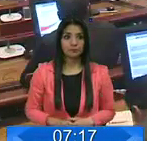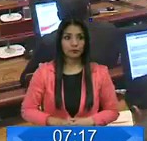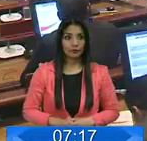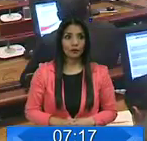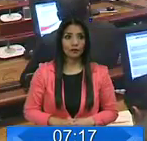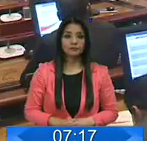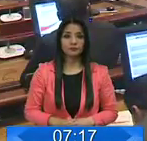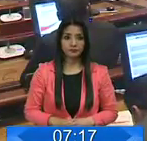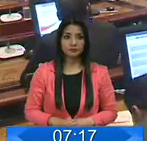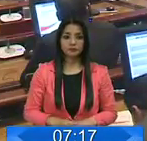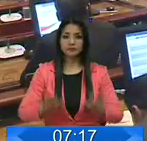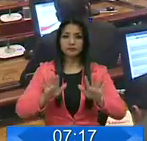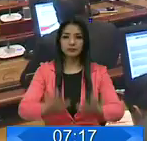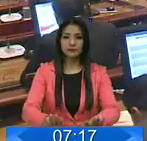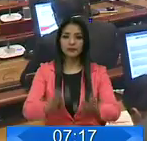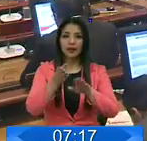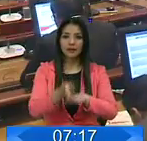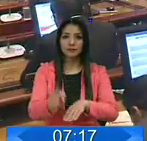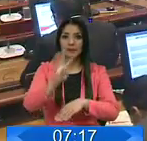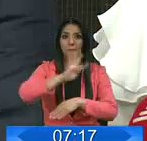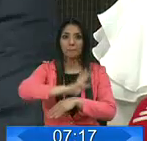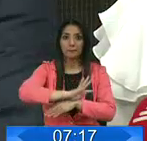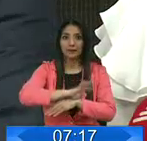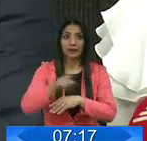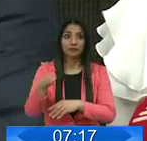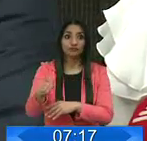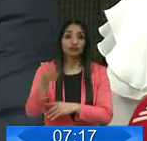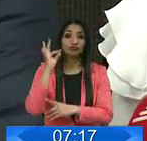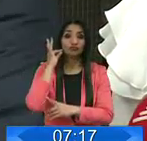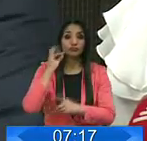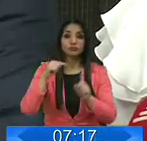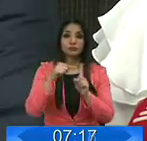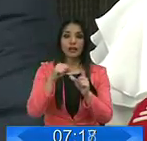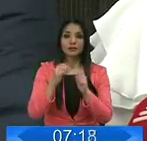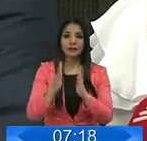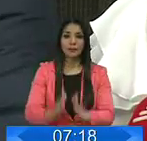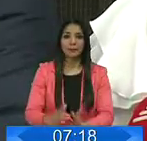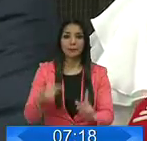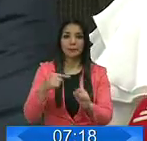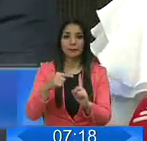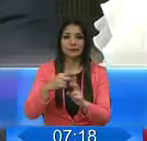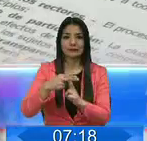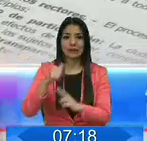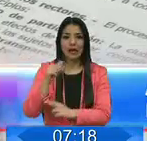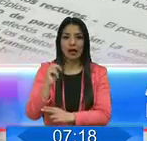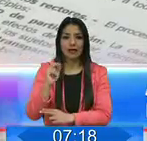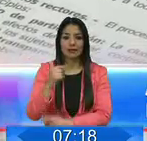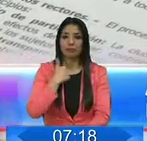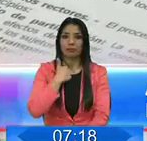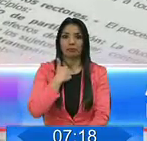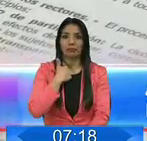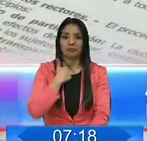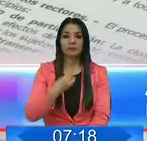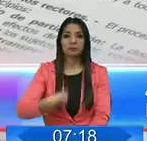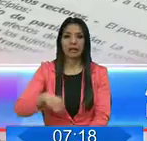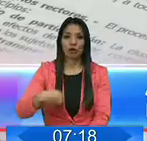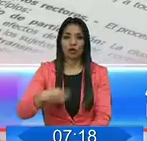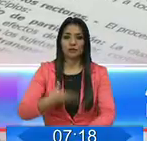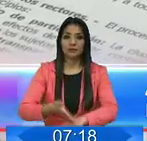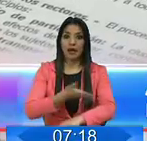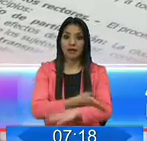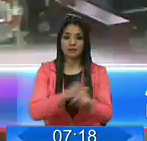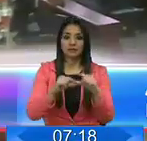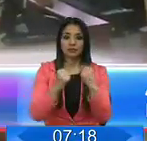van las cosas en la Asamblea, la suerte de la legisladora Ana Galarza parece estar echada. Es que este miércoles y tras una reunión de bloque,